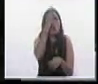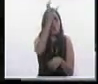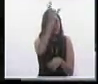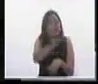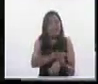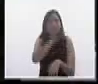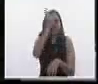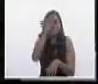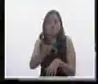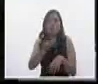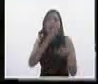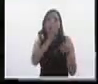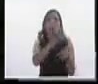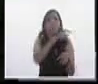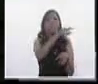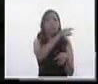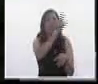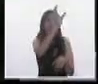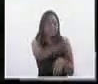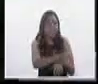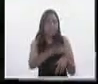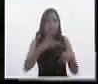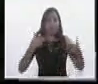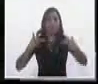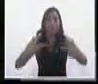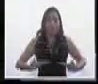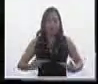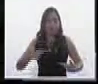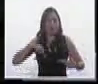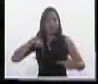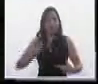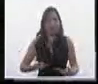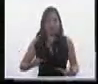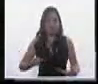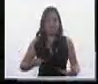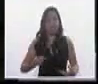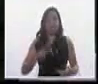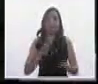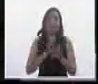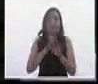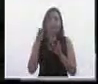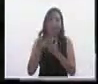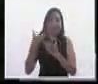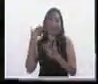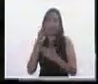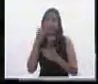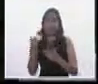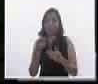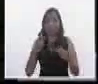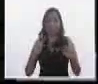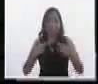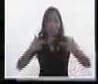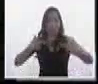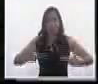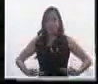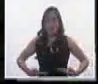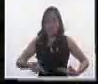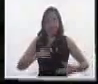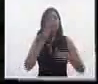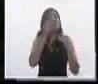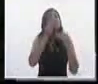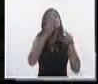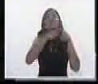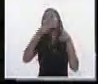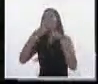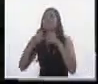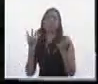las eh capacidades que tiene el ser humano de ser tú bien lo decías trin al inicio el ser humano puede ser de muchas formas